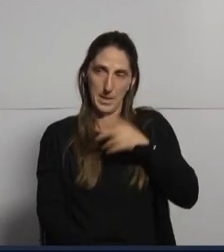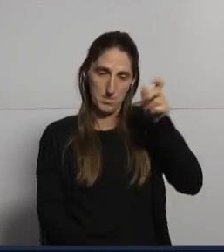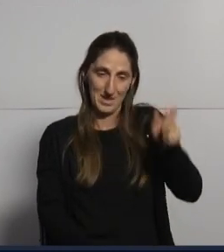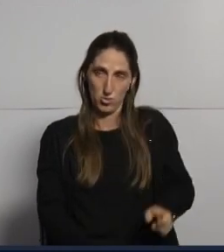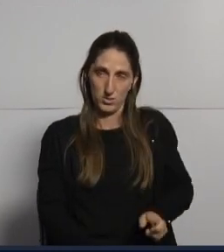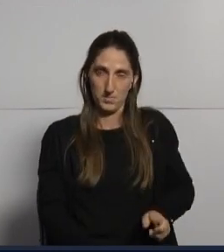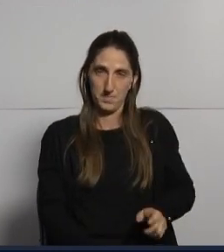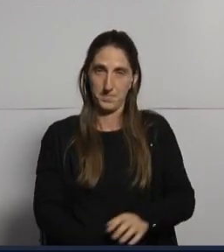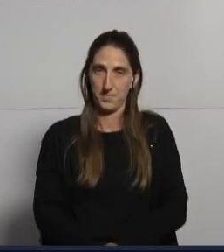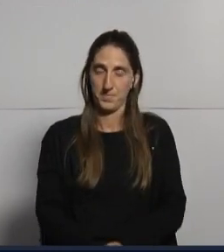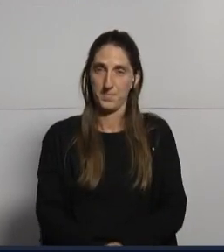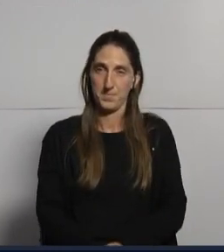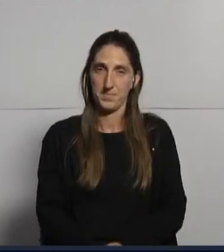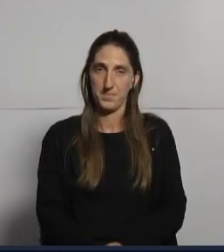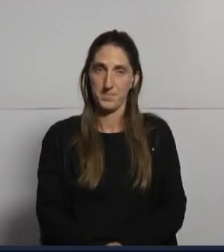persona.